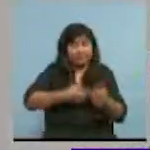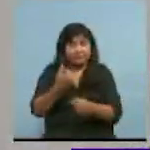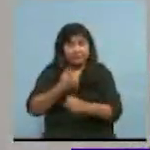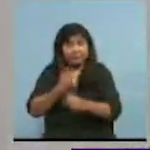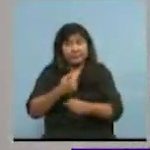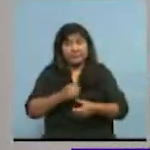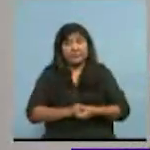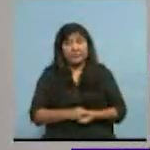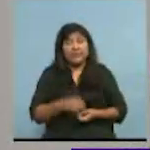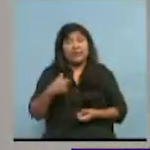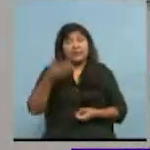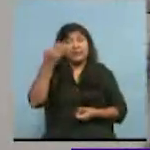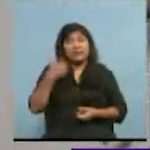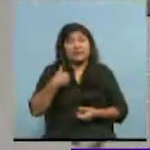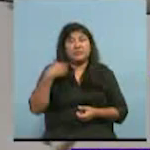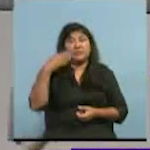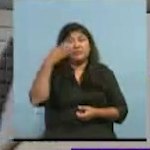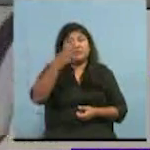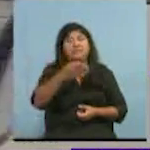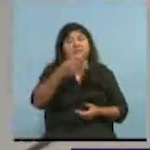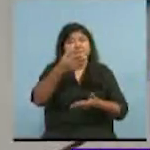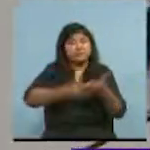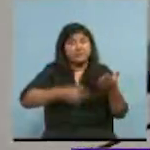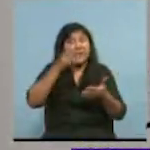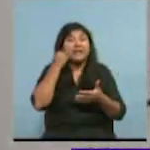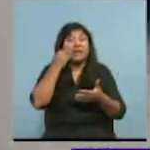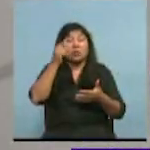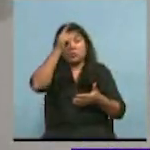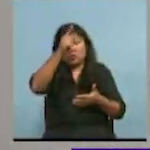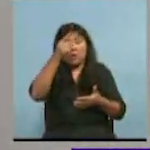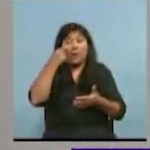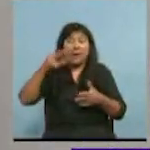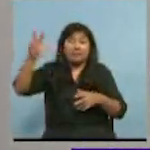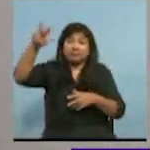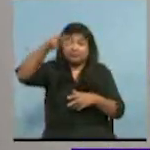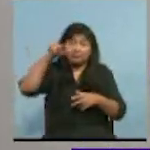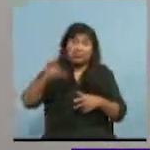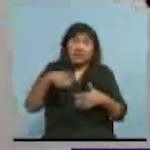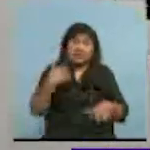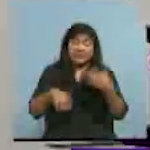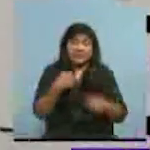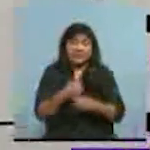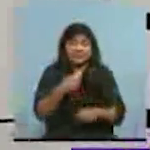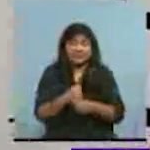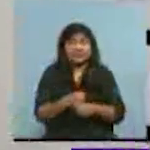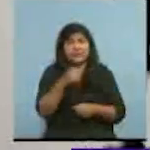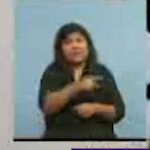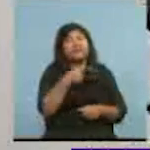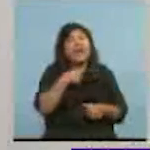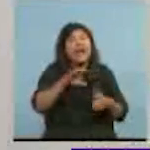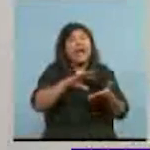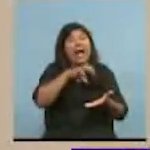certificado por Estados Unidos para volar esta máquina, pero se requiere una certificación argentina. Y en eso está a cargo la Administración Nacional de Aviación Civil.